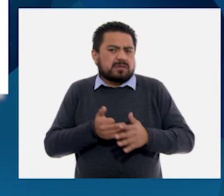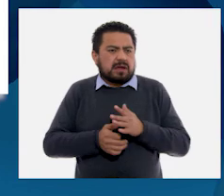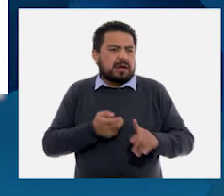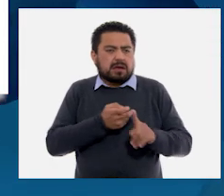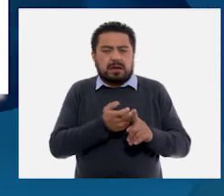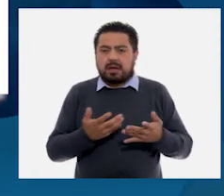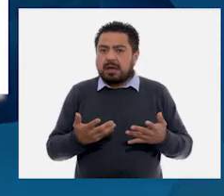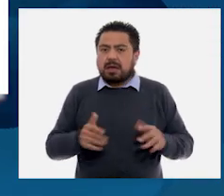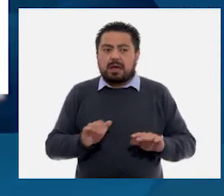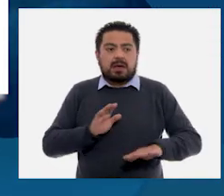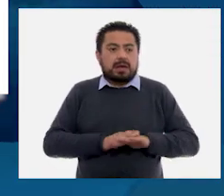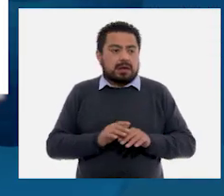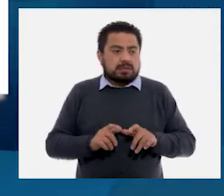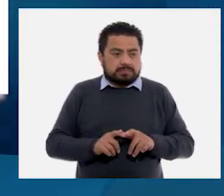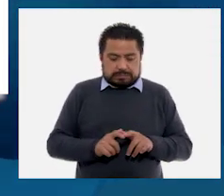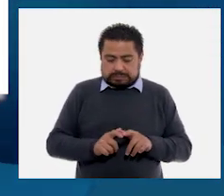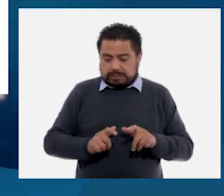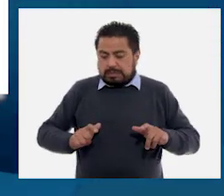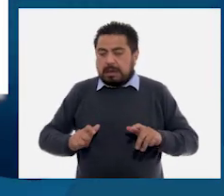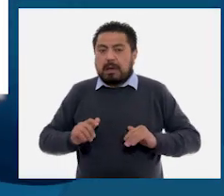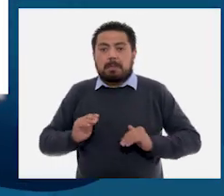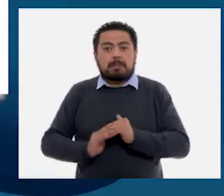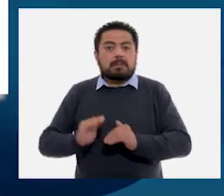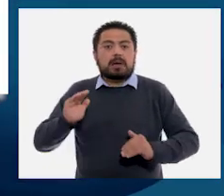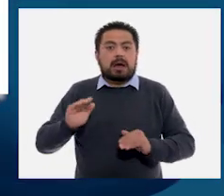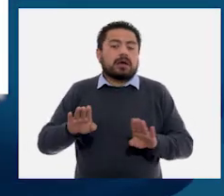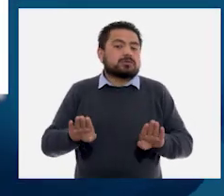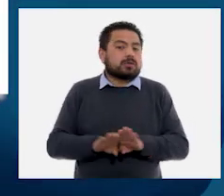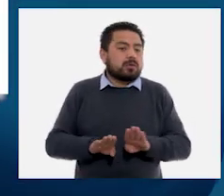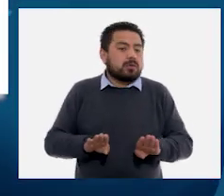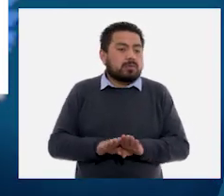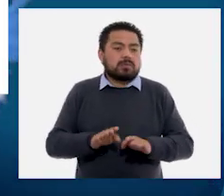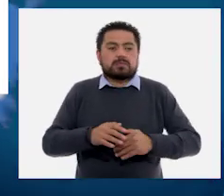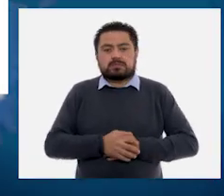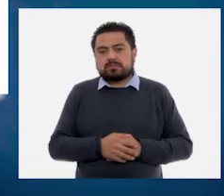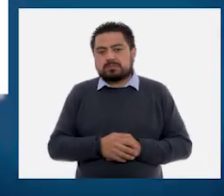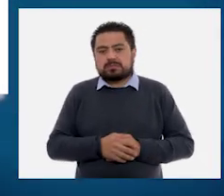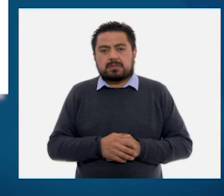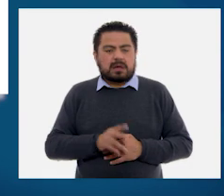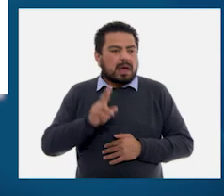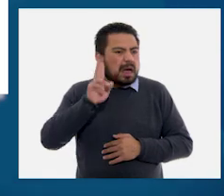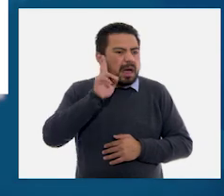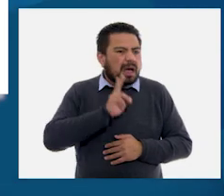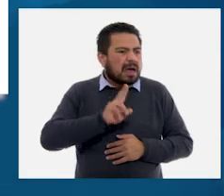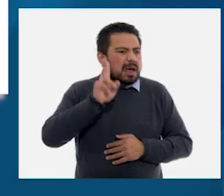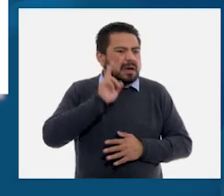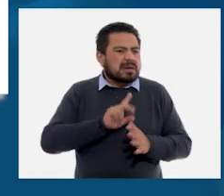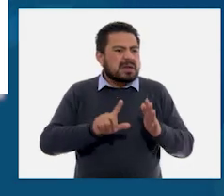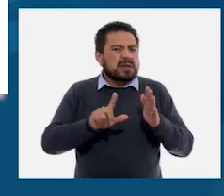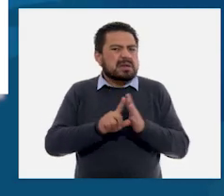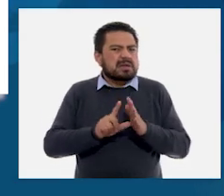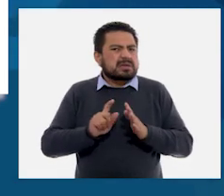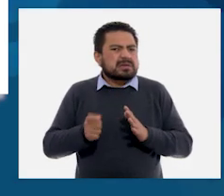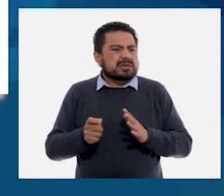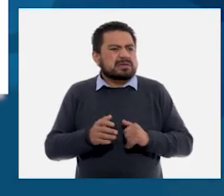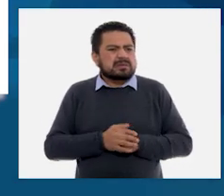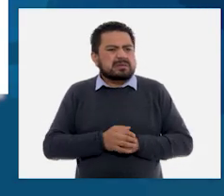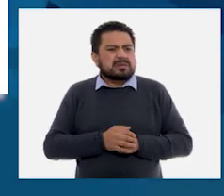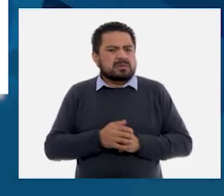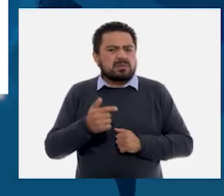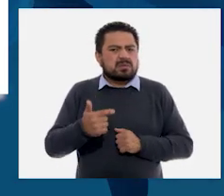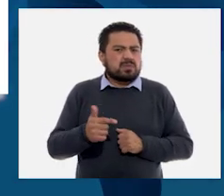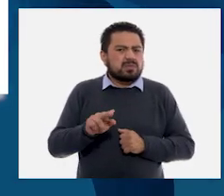ya habían crecido un poco más. Como, a ver, la línea de